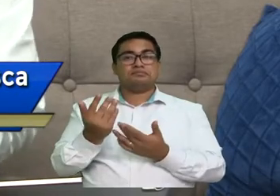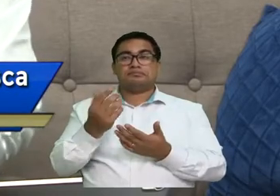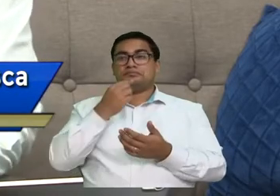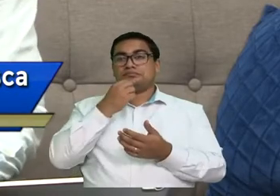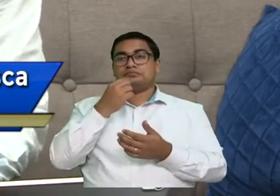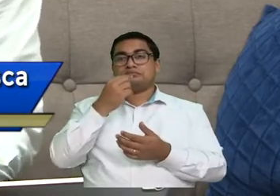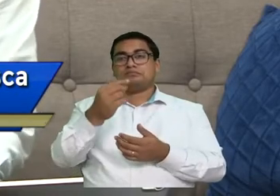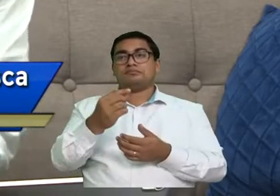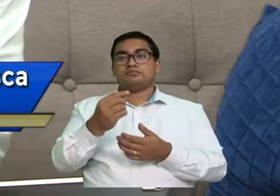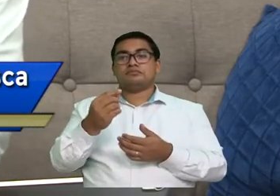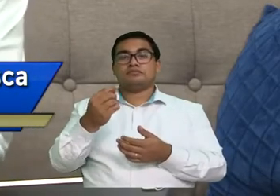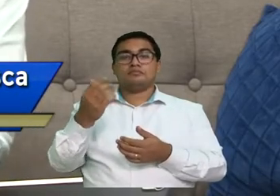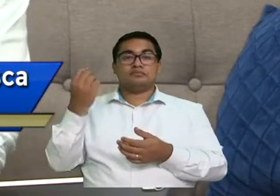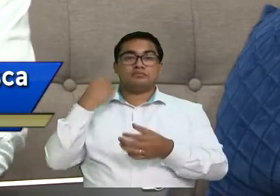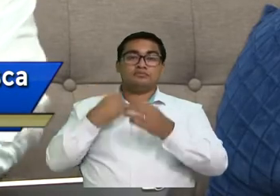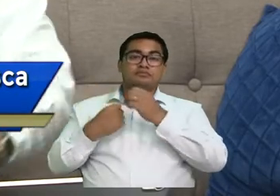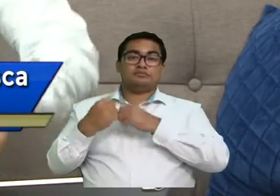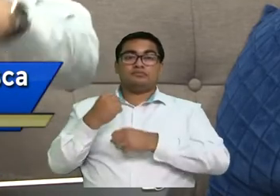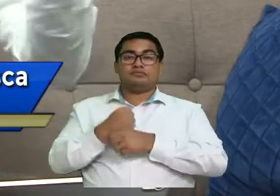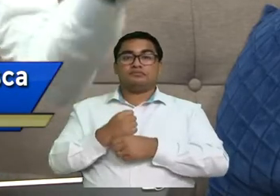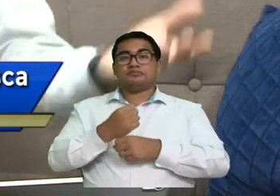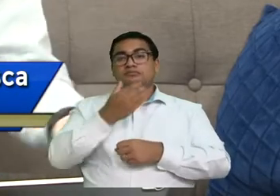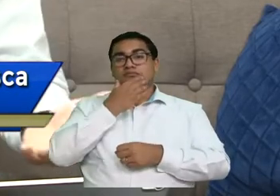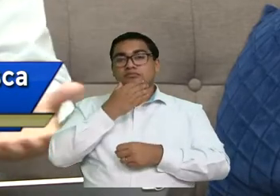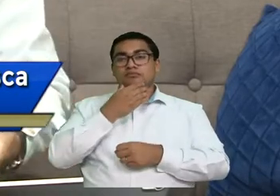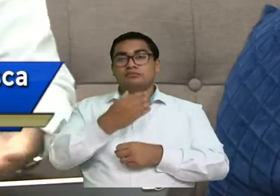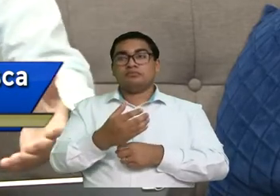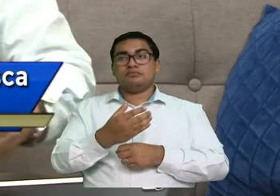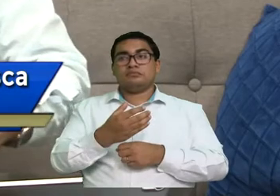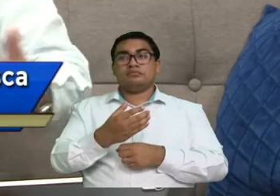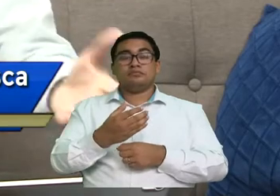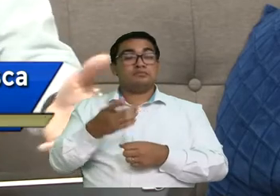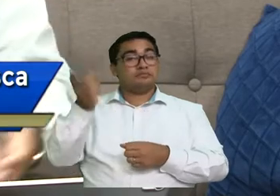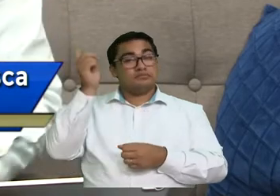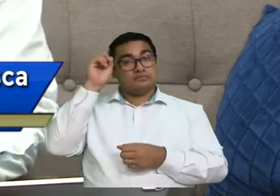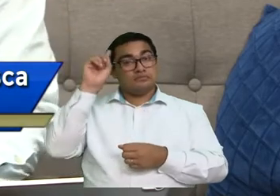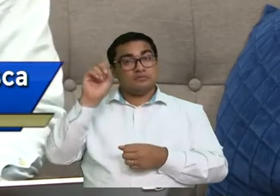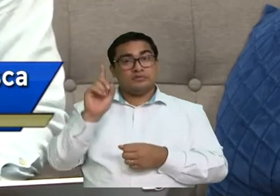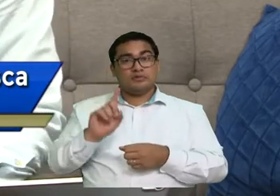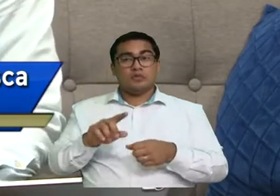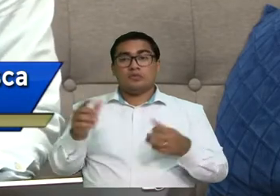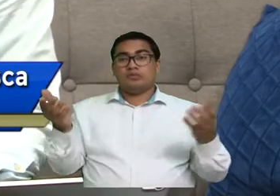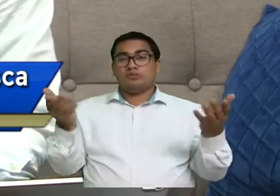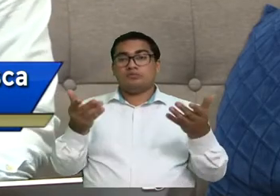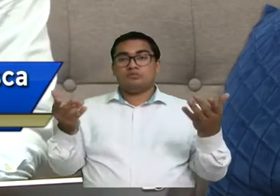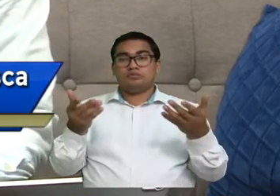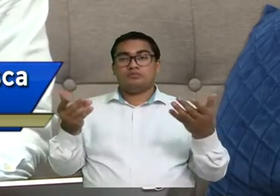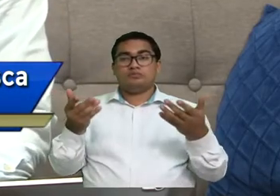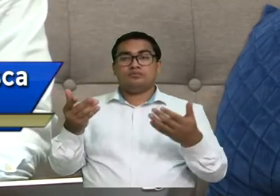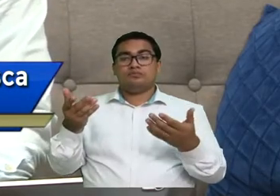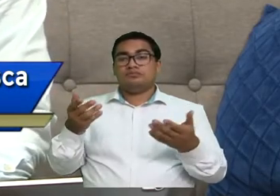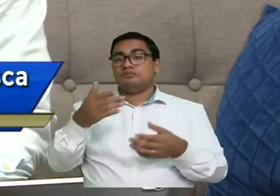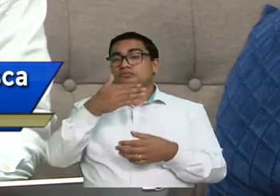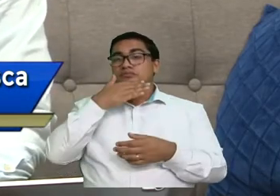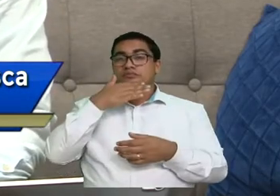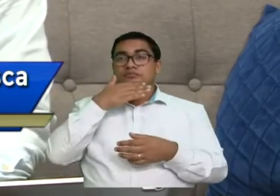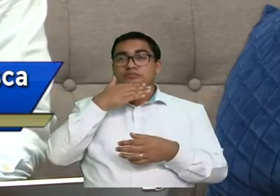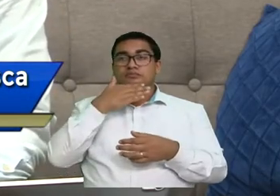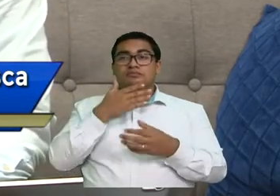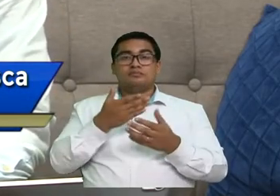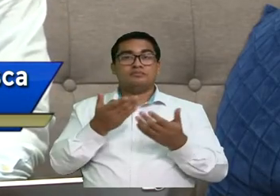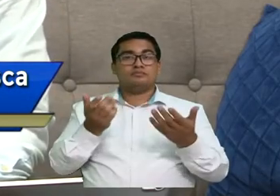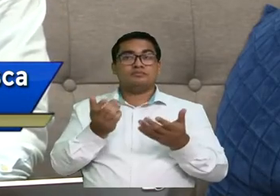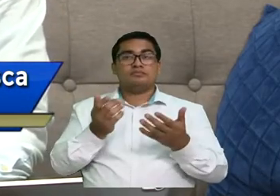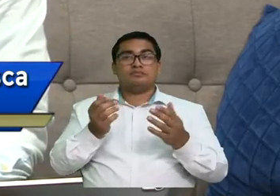proyección nosotros la hicimos en diciembre, ya que todavía no sabíamos cuál iba a ser el impacto, el